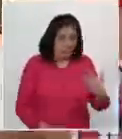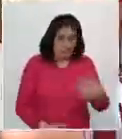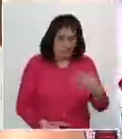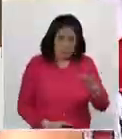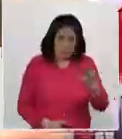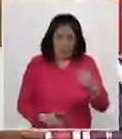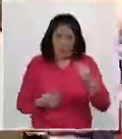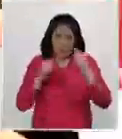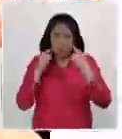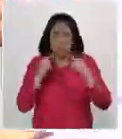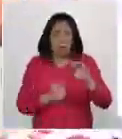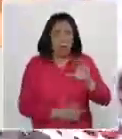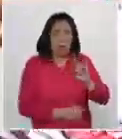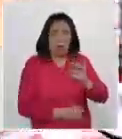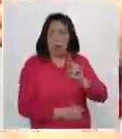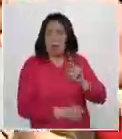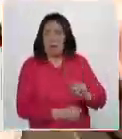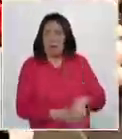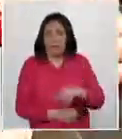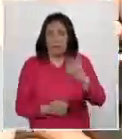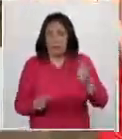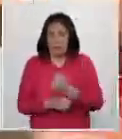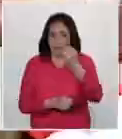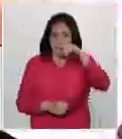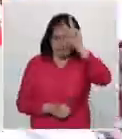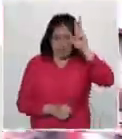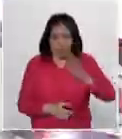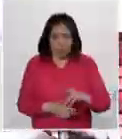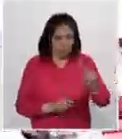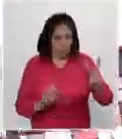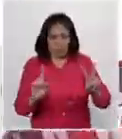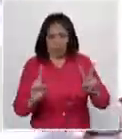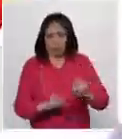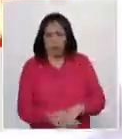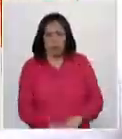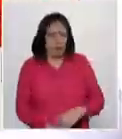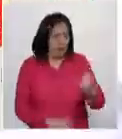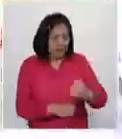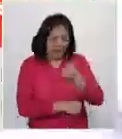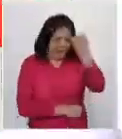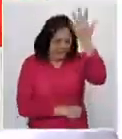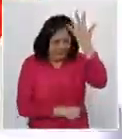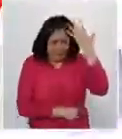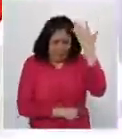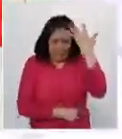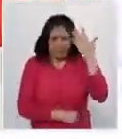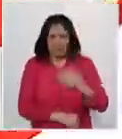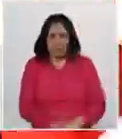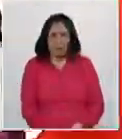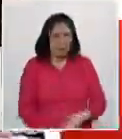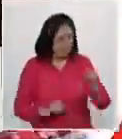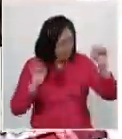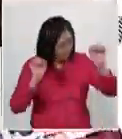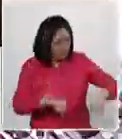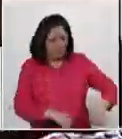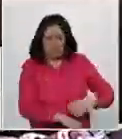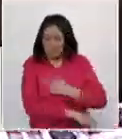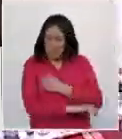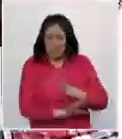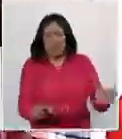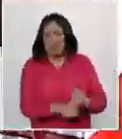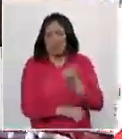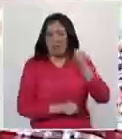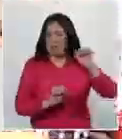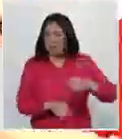el sticker incluso. Cueva y Guerrero. Arriba Perú. Sí. 2-1. Cerrado. Ganamos nosotros, cerrado. De hecho. Ganamos. Sí. Igual. De todas, ganamos. Sí o